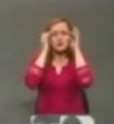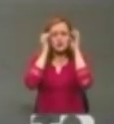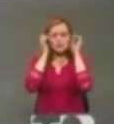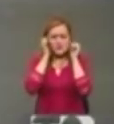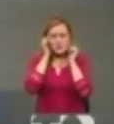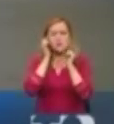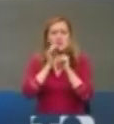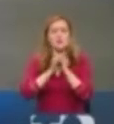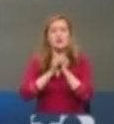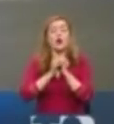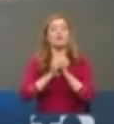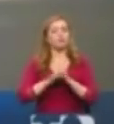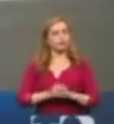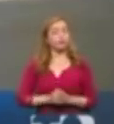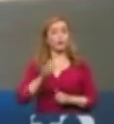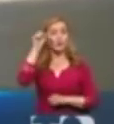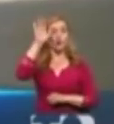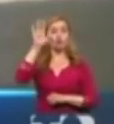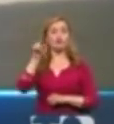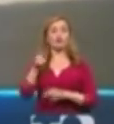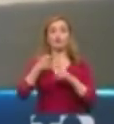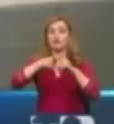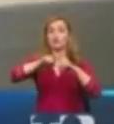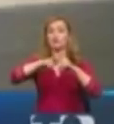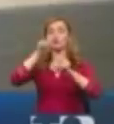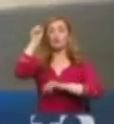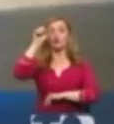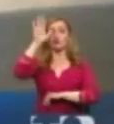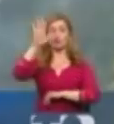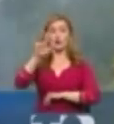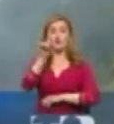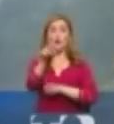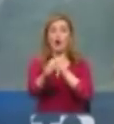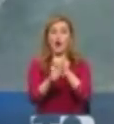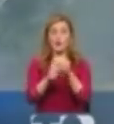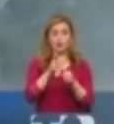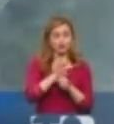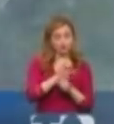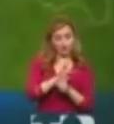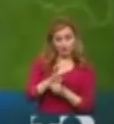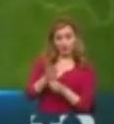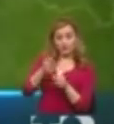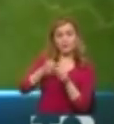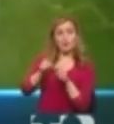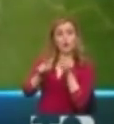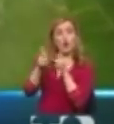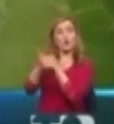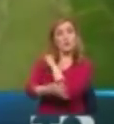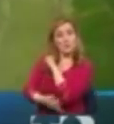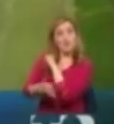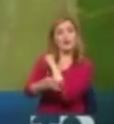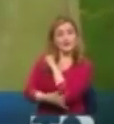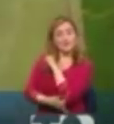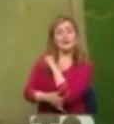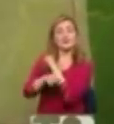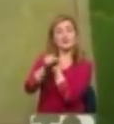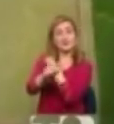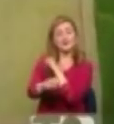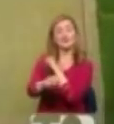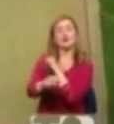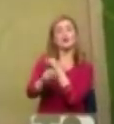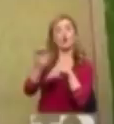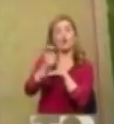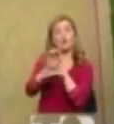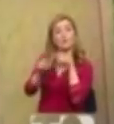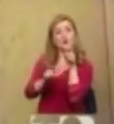Hoy será el estreno en Solo Cines, la película producida durante un año en la que participan extranjeros y nacionales, hará